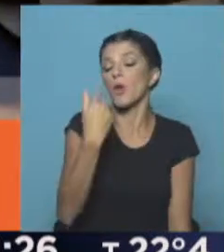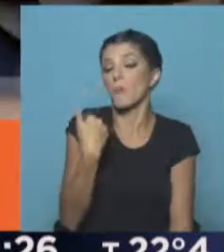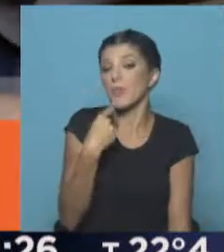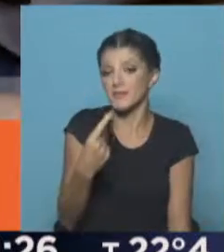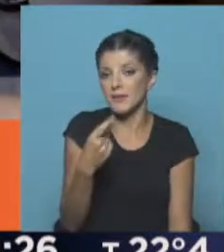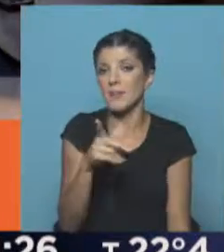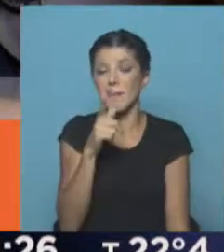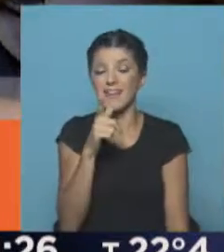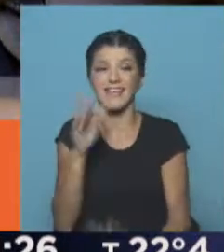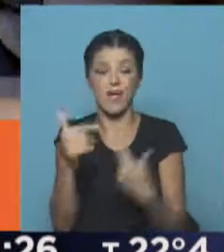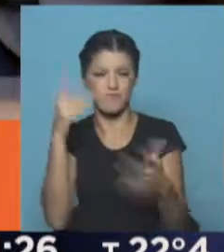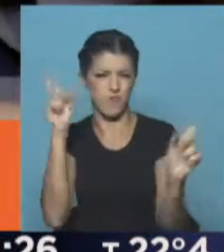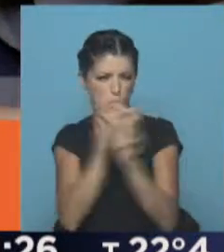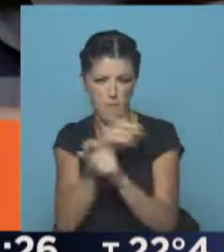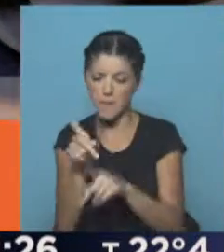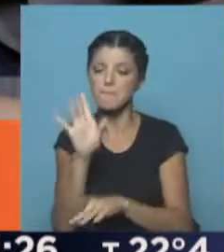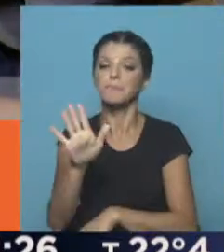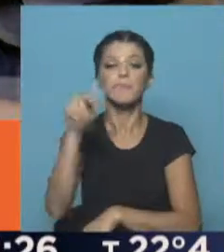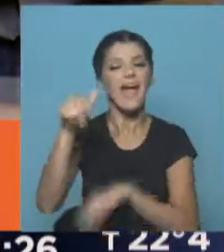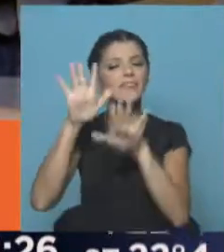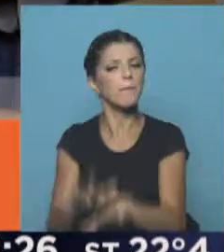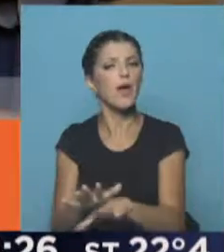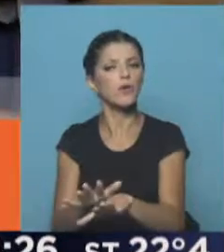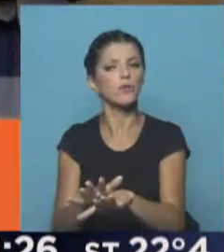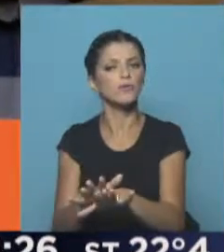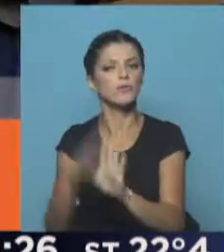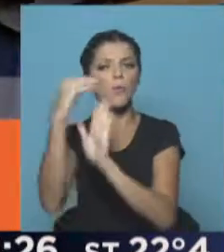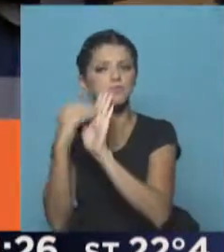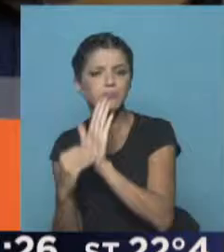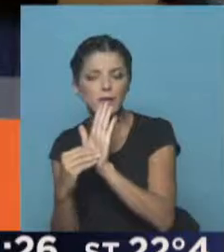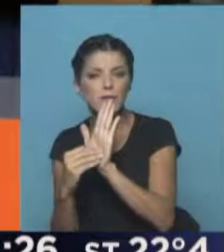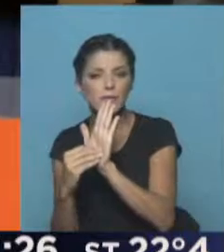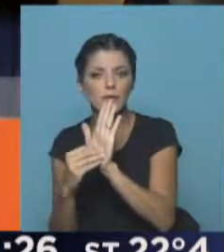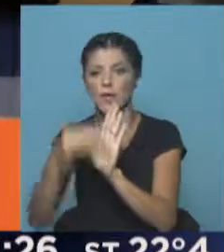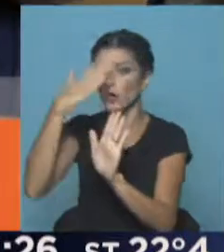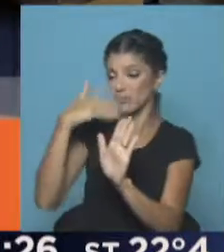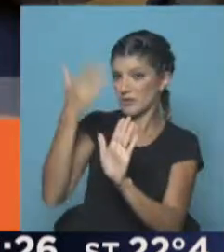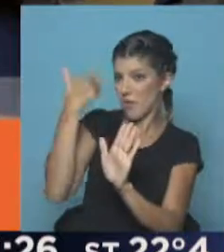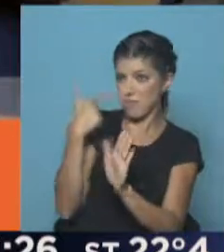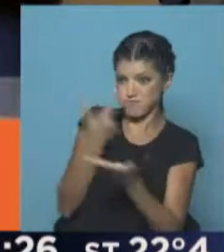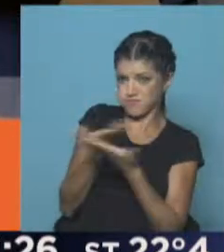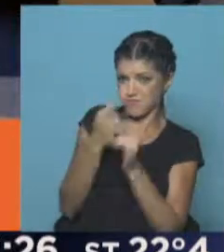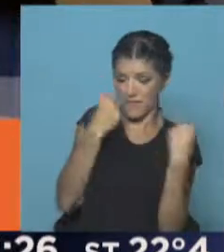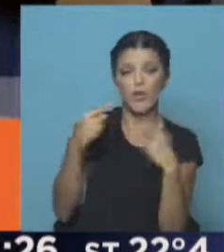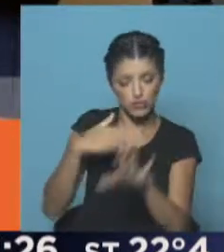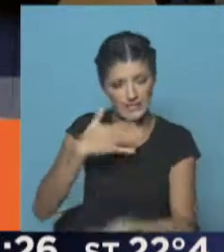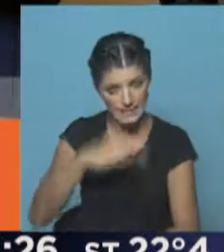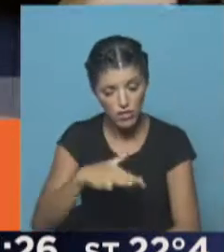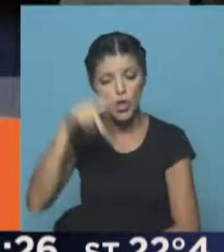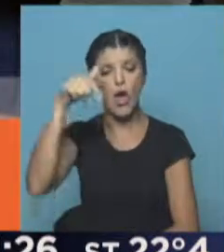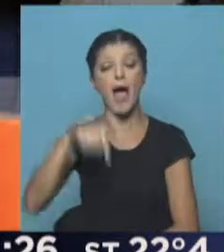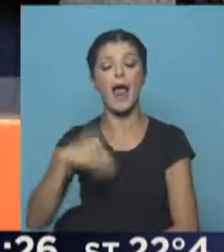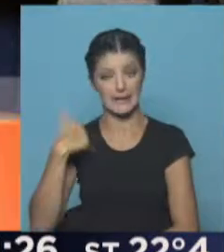un problema de diagnóstico. Este paro se basa en premisas que no son las que están mostrando los últimos indicadores. Nosotros entendemos que en Argentina ha